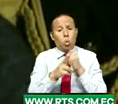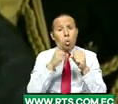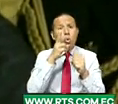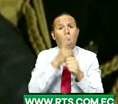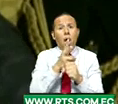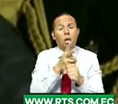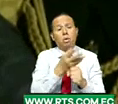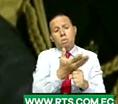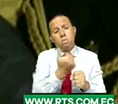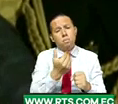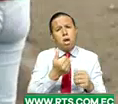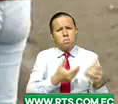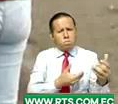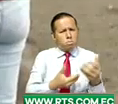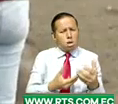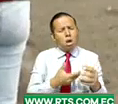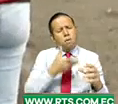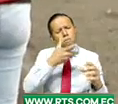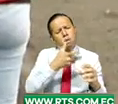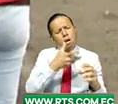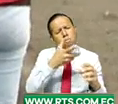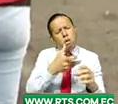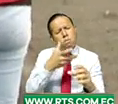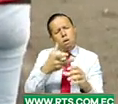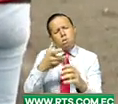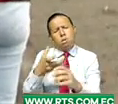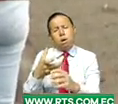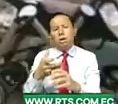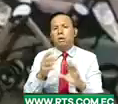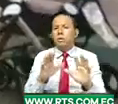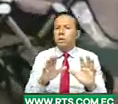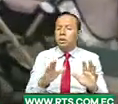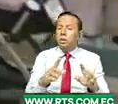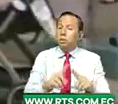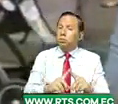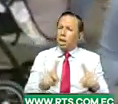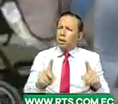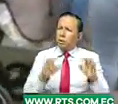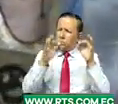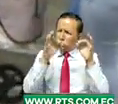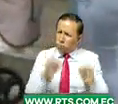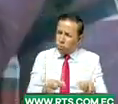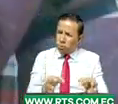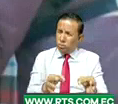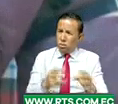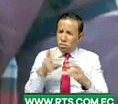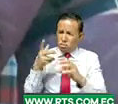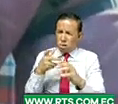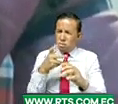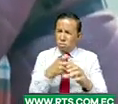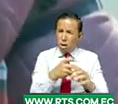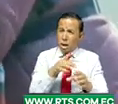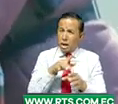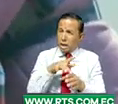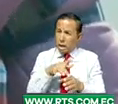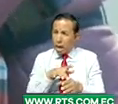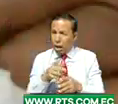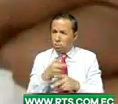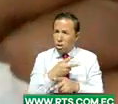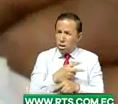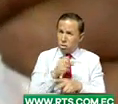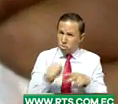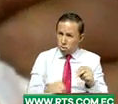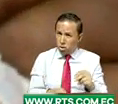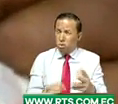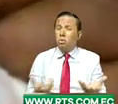es decir, a niños. Pero qué tan viable es vacunar a infantes, ¿existe o no riesgos para este grupo poblacional? El